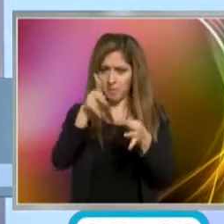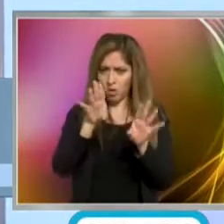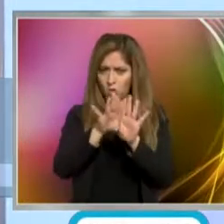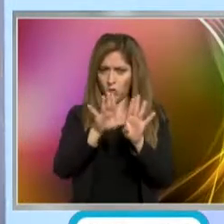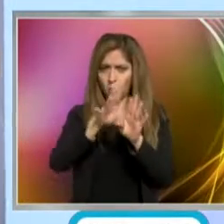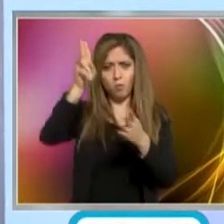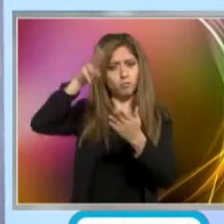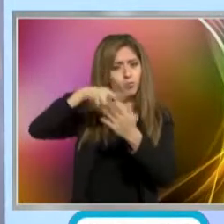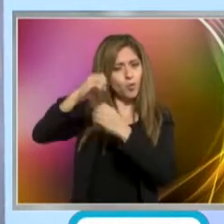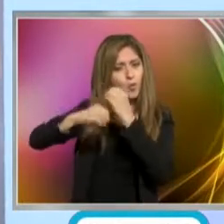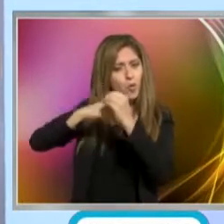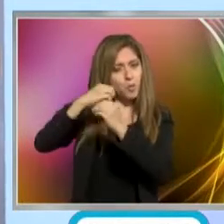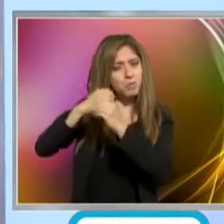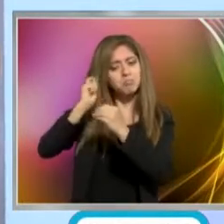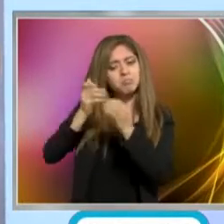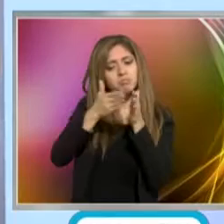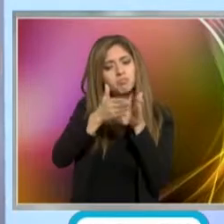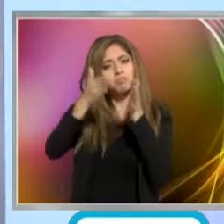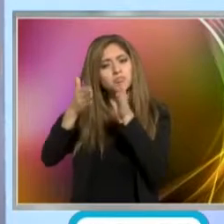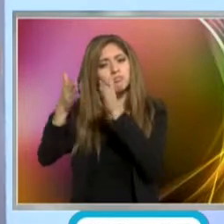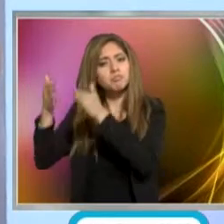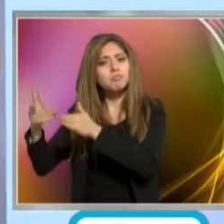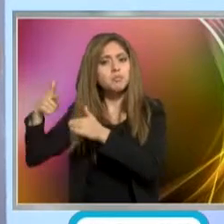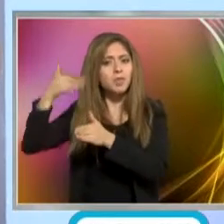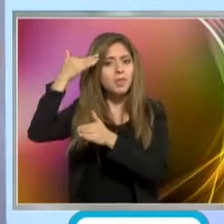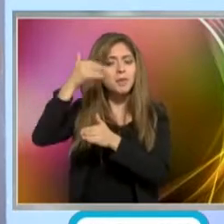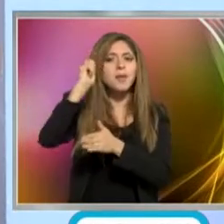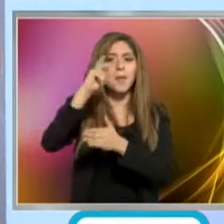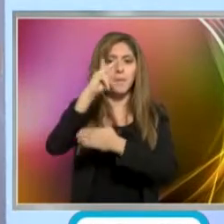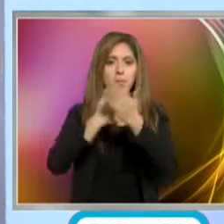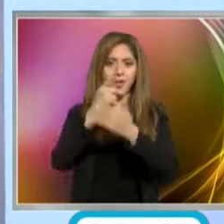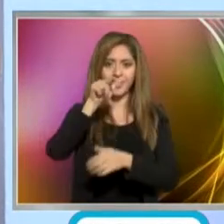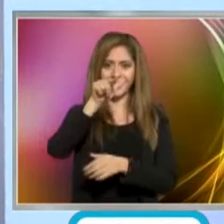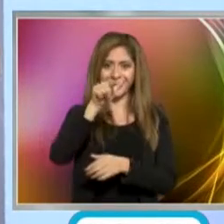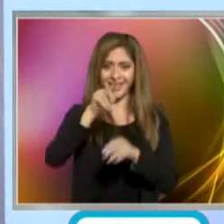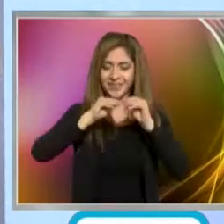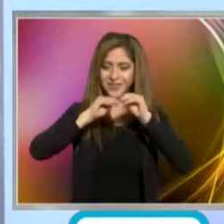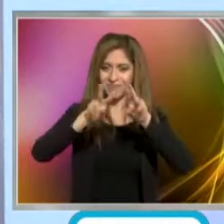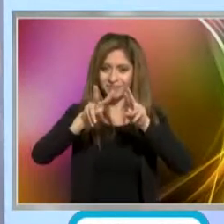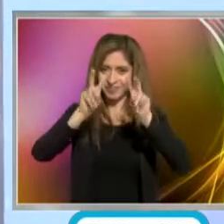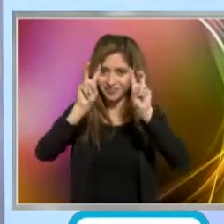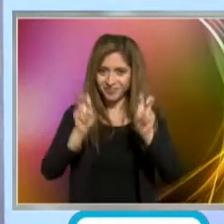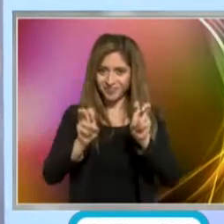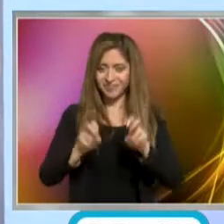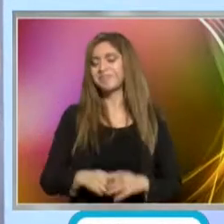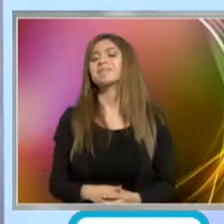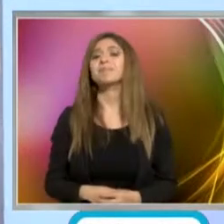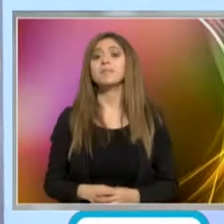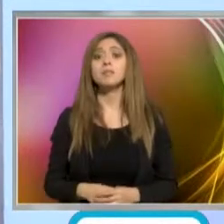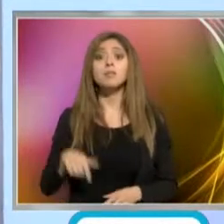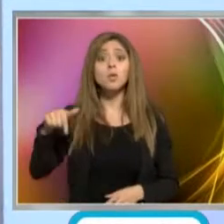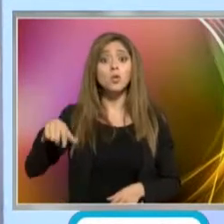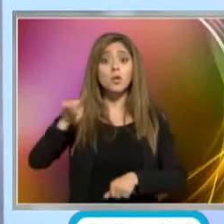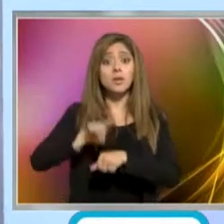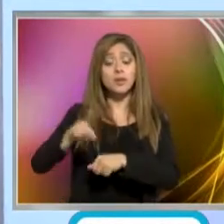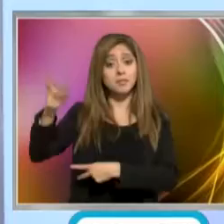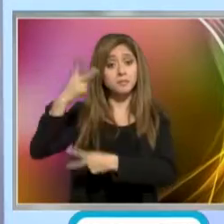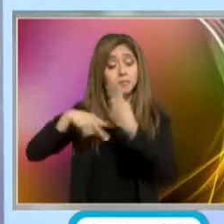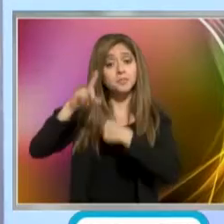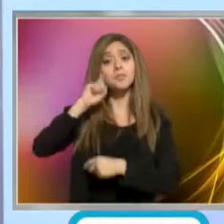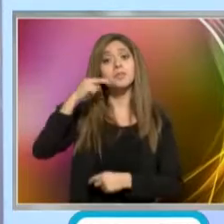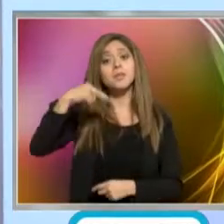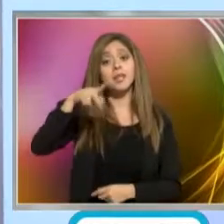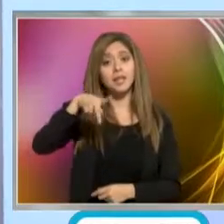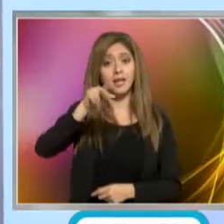de sus obras, diferentes etapas de su vida. Este es el Proyecto 17 y se lo presentamos en el estudio. Y para eso me acompaña Carla